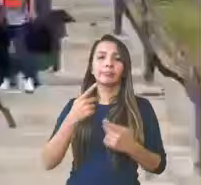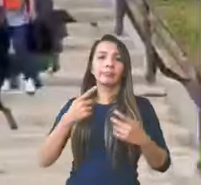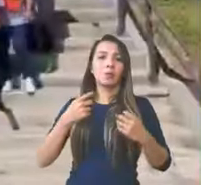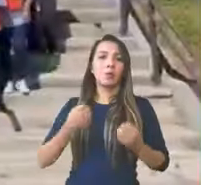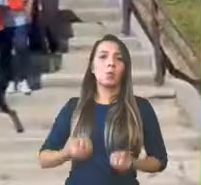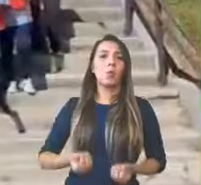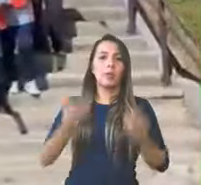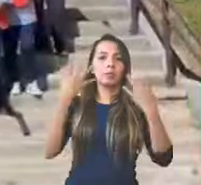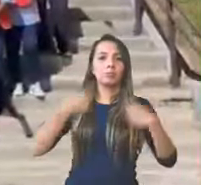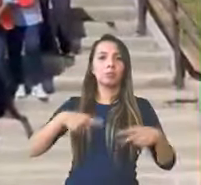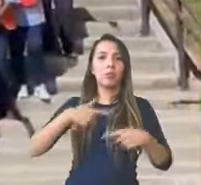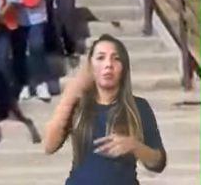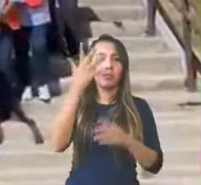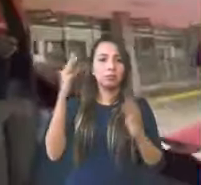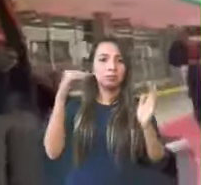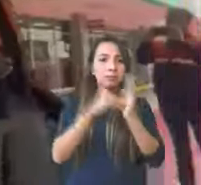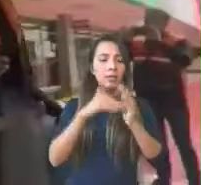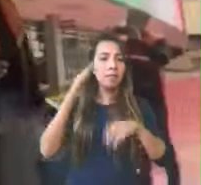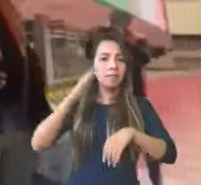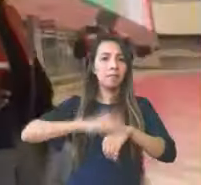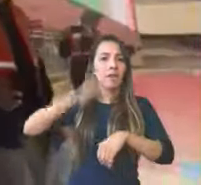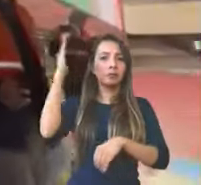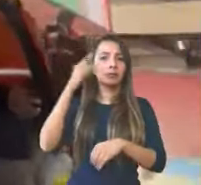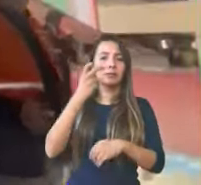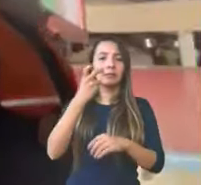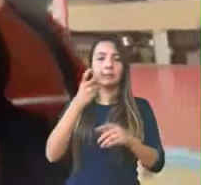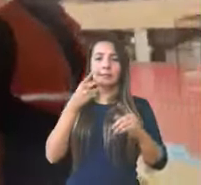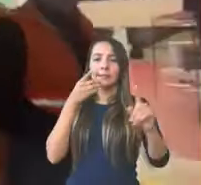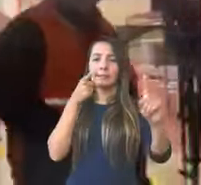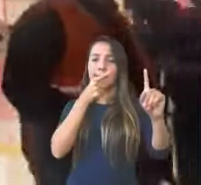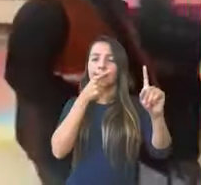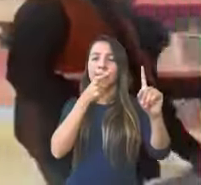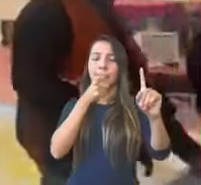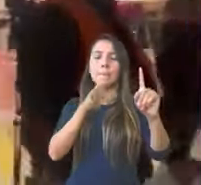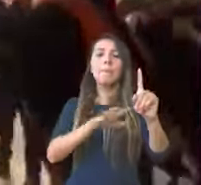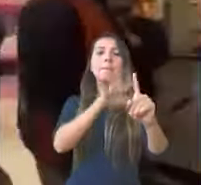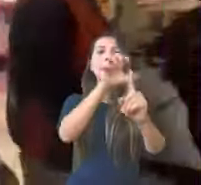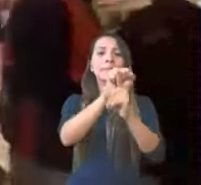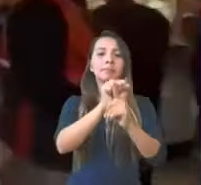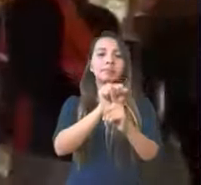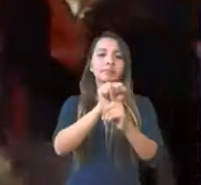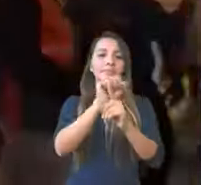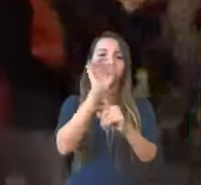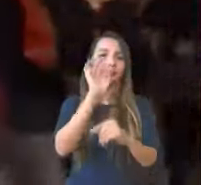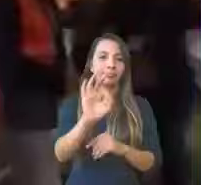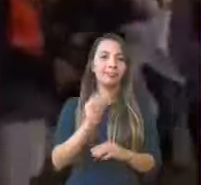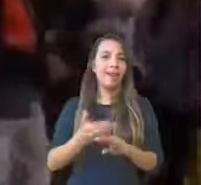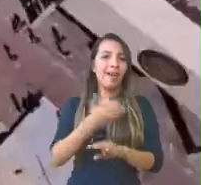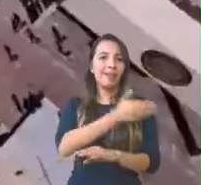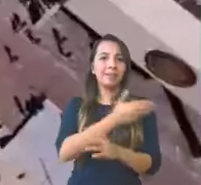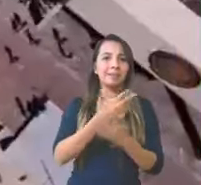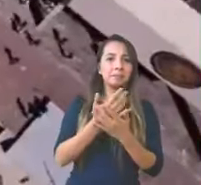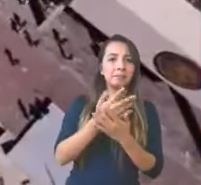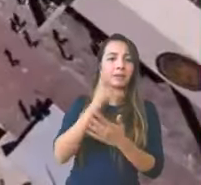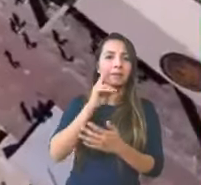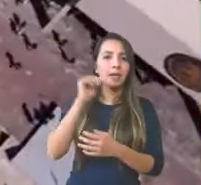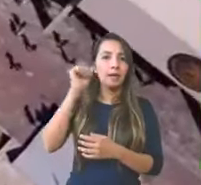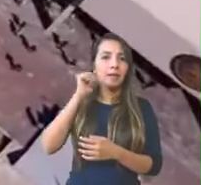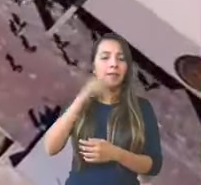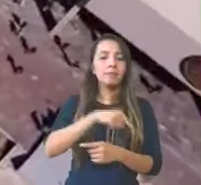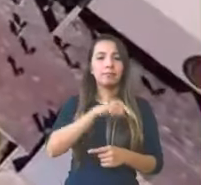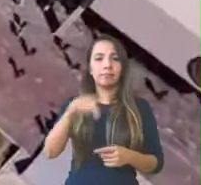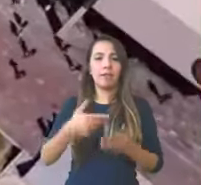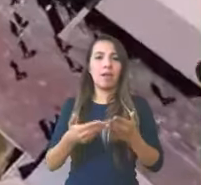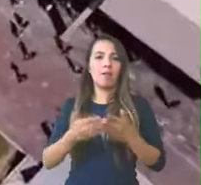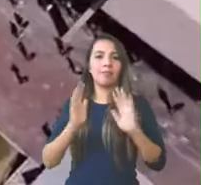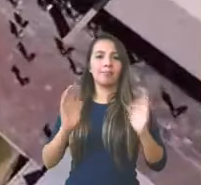más de 10,000 personas la meta que teníamos en abril. El simulacro se llevó a cabo con éxito y sin ningún incidente. Y